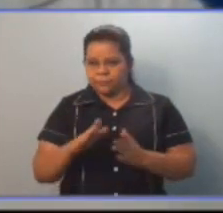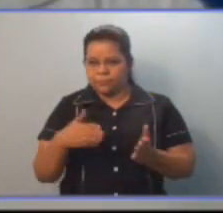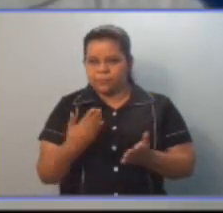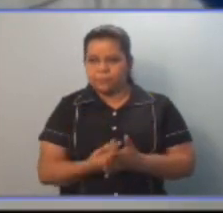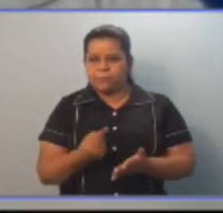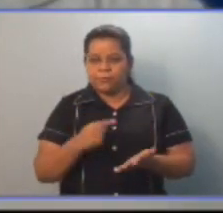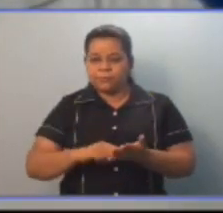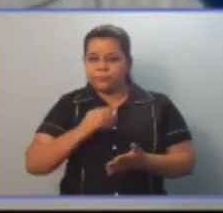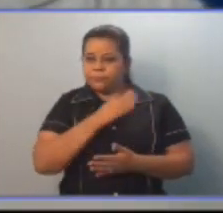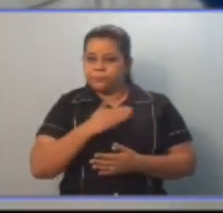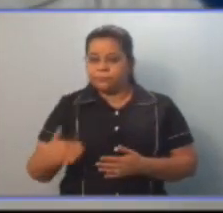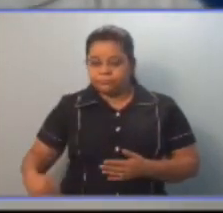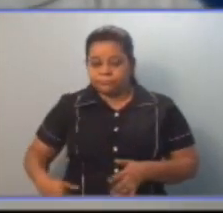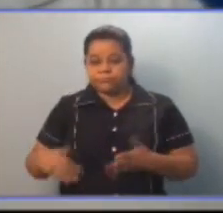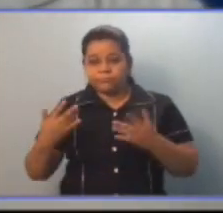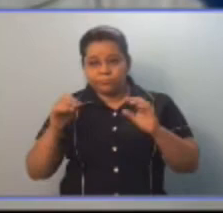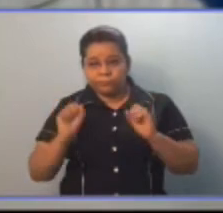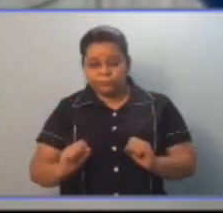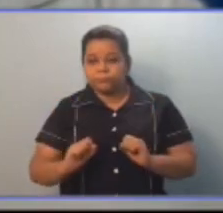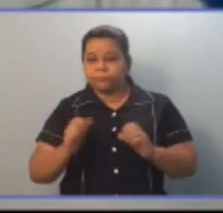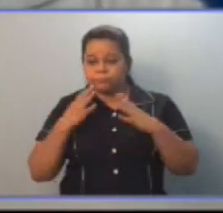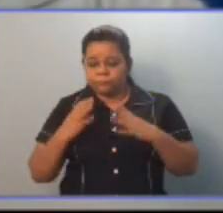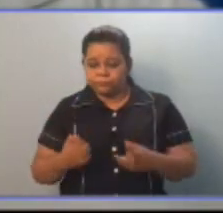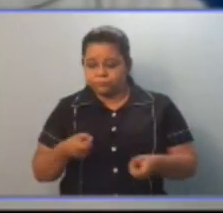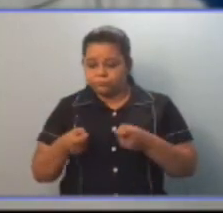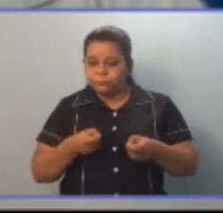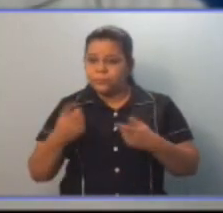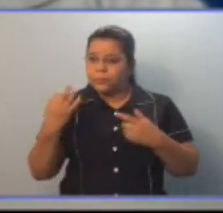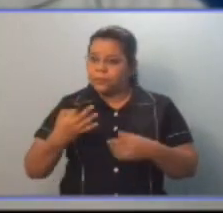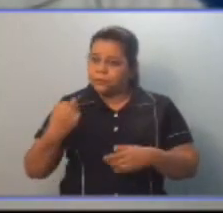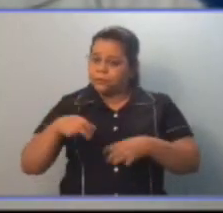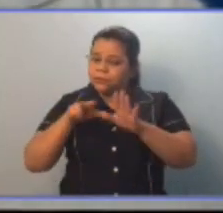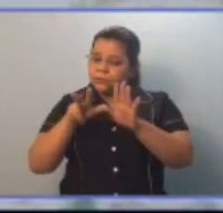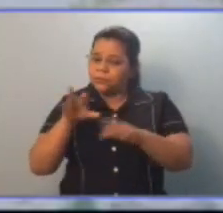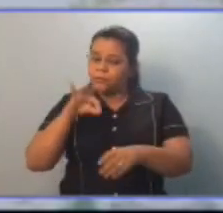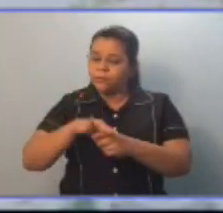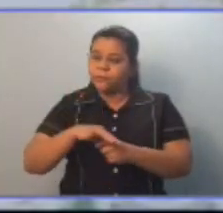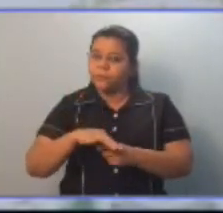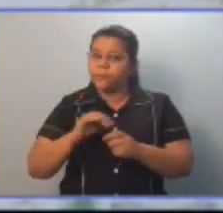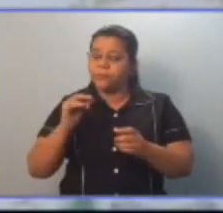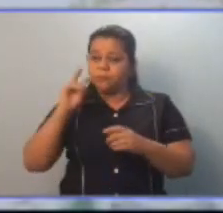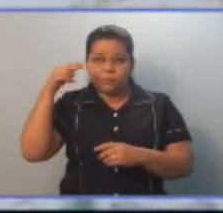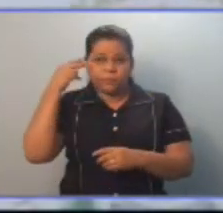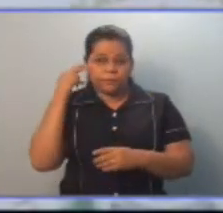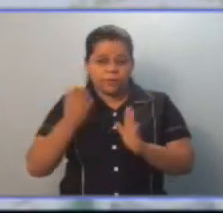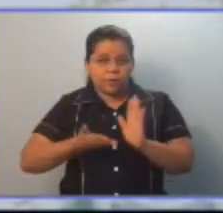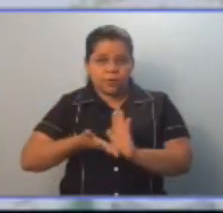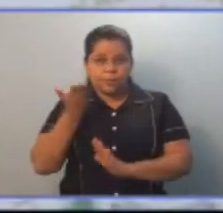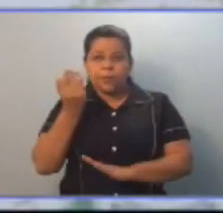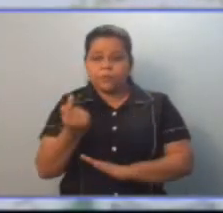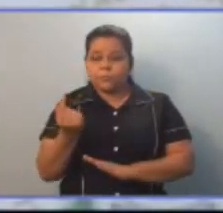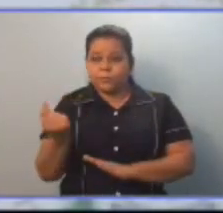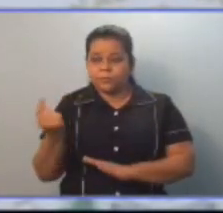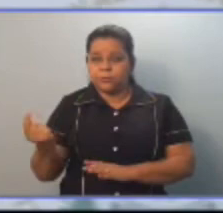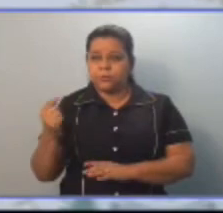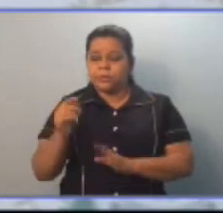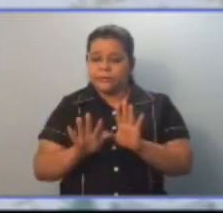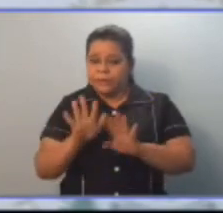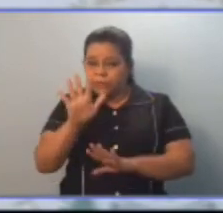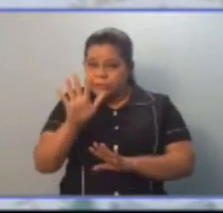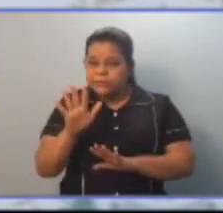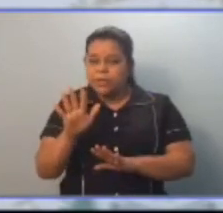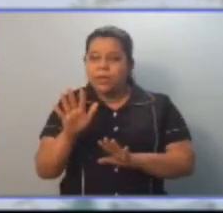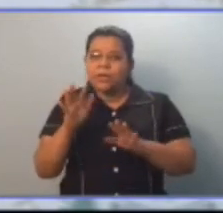que el presidente, para poder gobernar, tiene que tener 8 votos, que son la mayoría de la Corte Suprema de Justicia, de los 15 magistrados